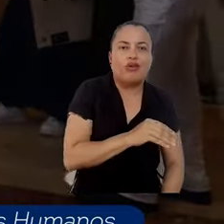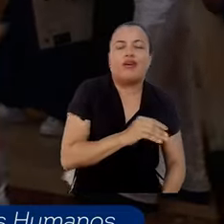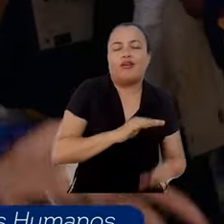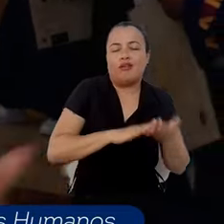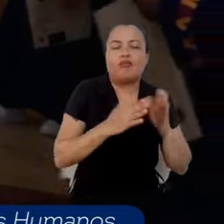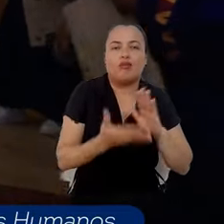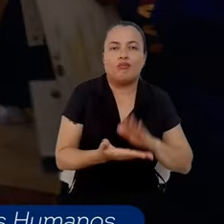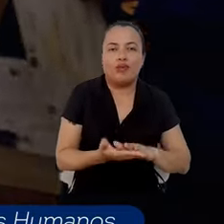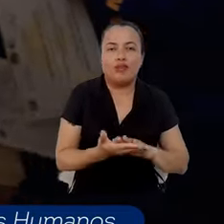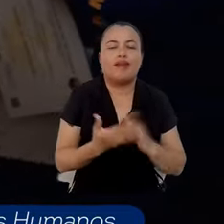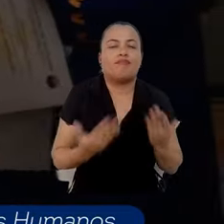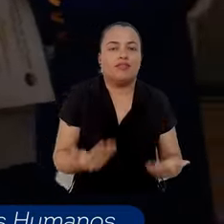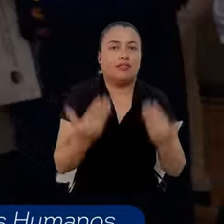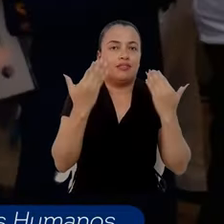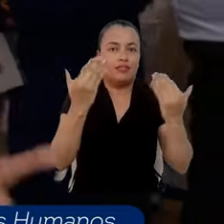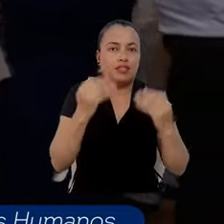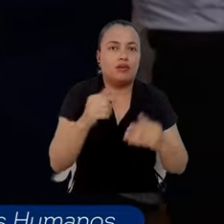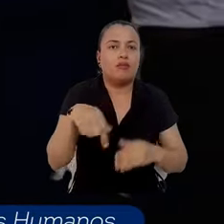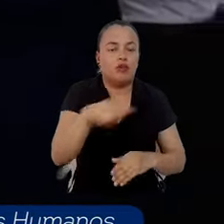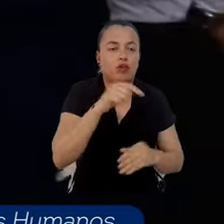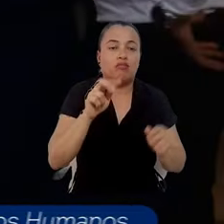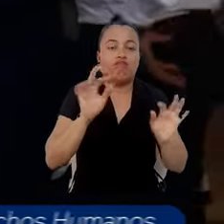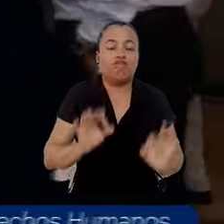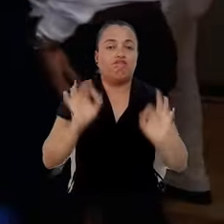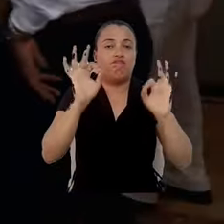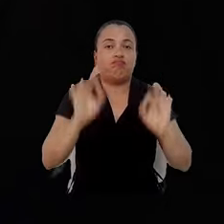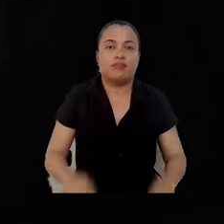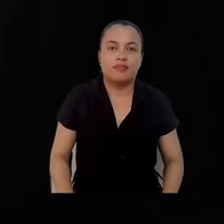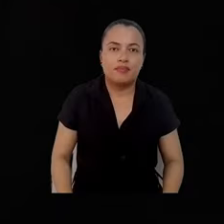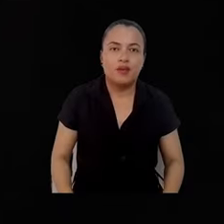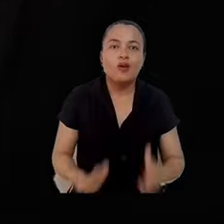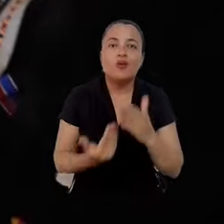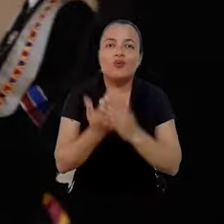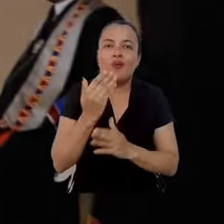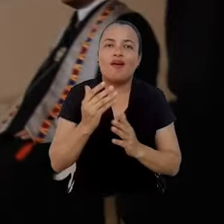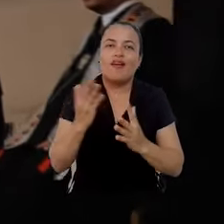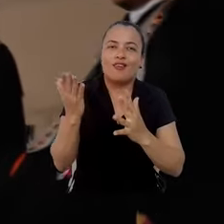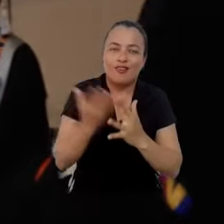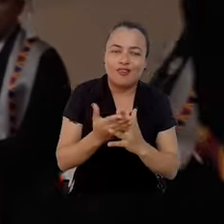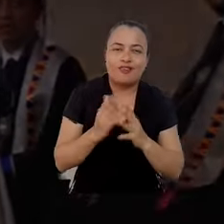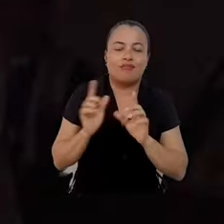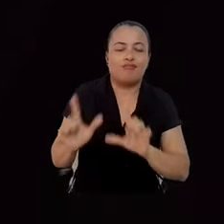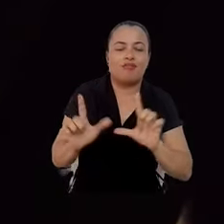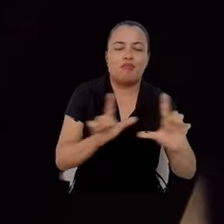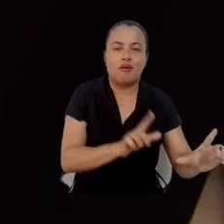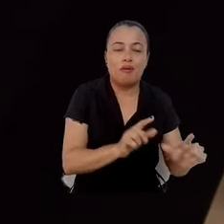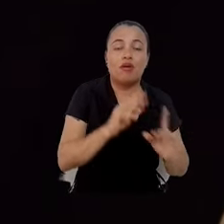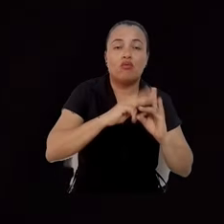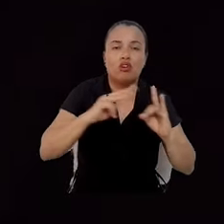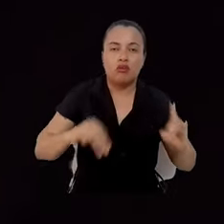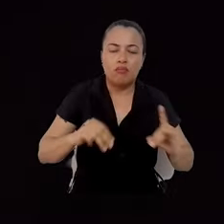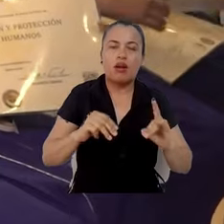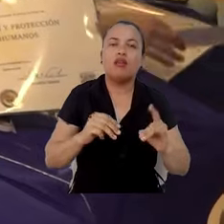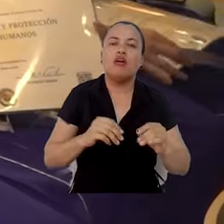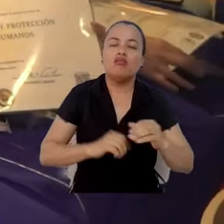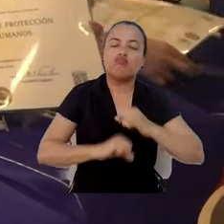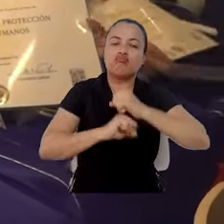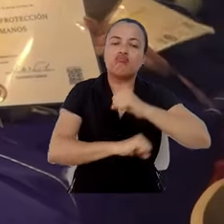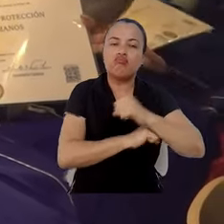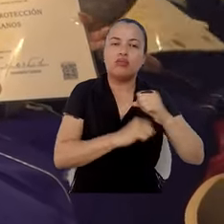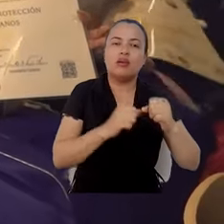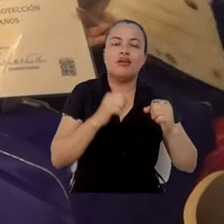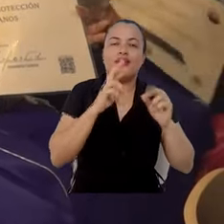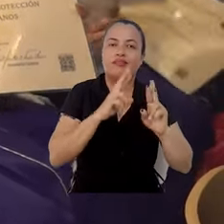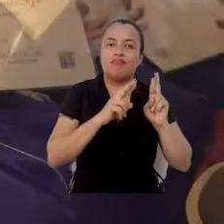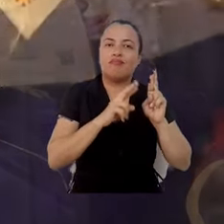la para toda la comunidad y está muy acreditada con esta nueva corte de graduados unim Magdalena continúa consolidándose